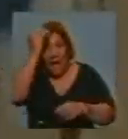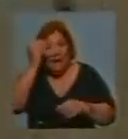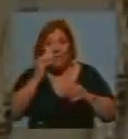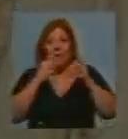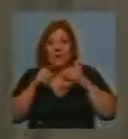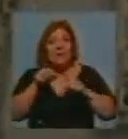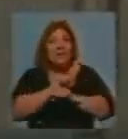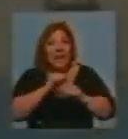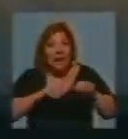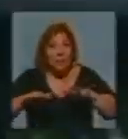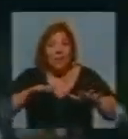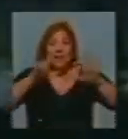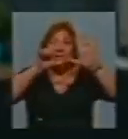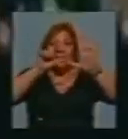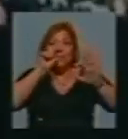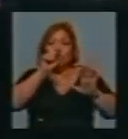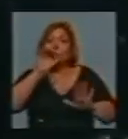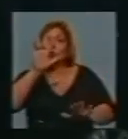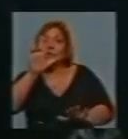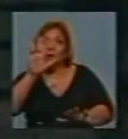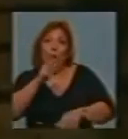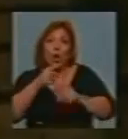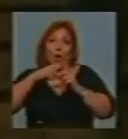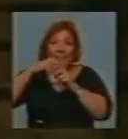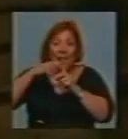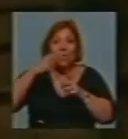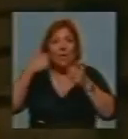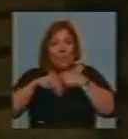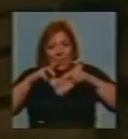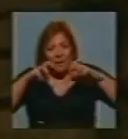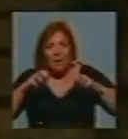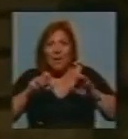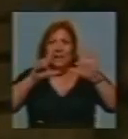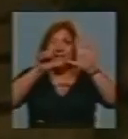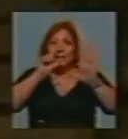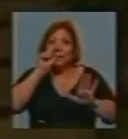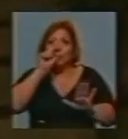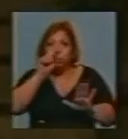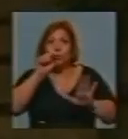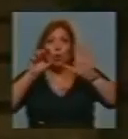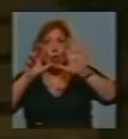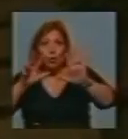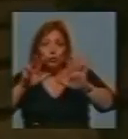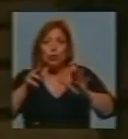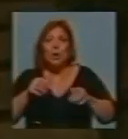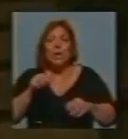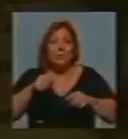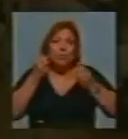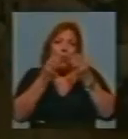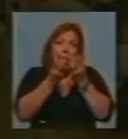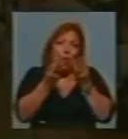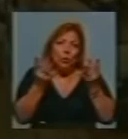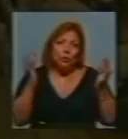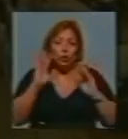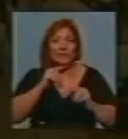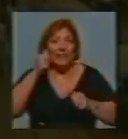terremoto fue de magnitud 7,5 en la escala de Richter, pero después lo revisó al alza a 7,8. También hay cientos de heridos, según revelaron